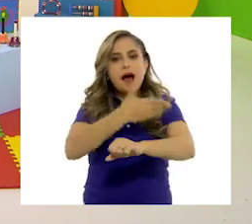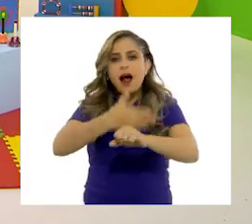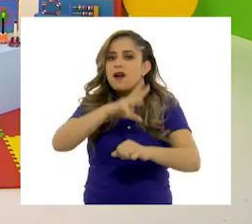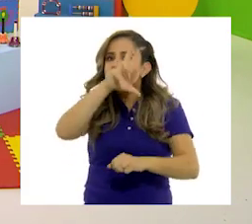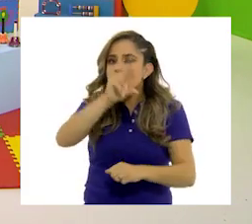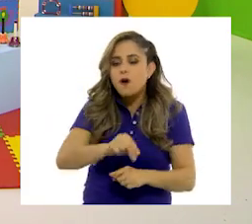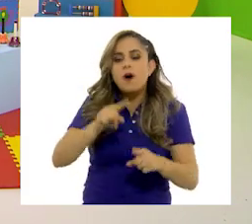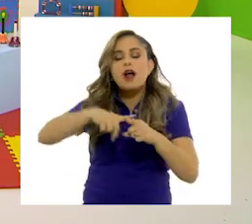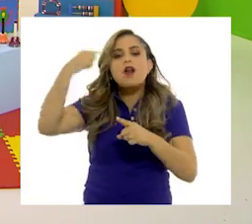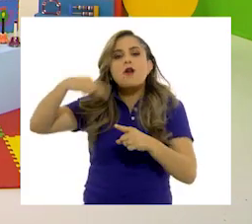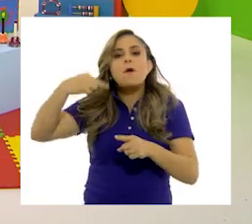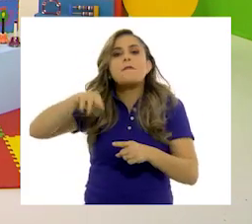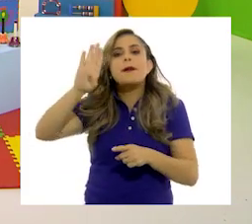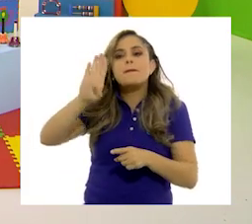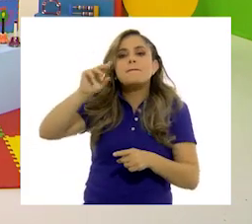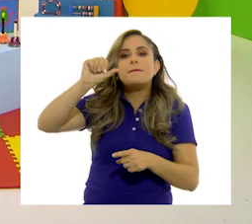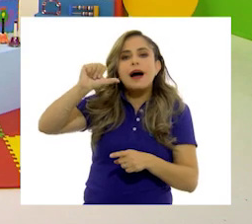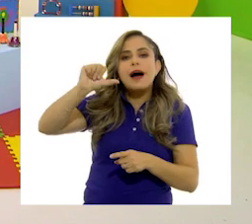baquetas y...